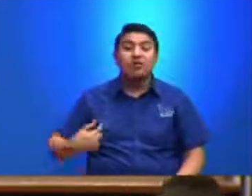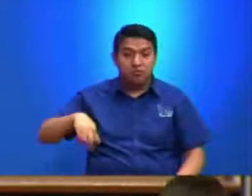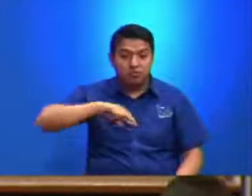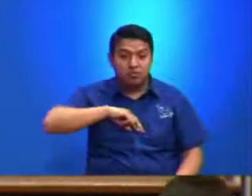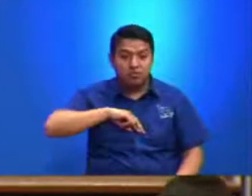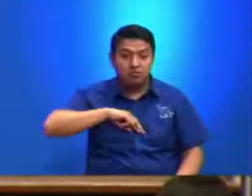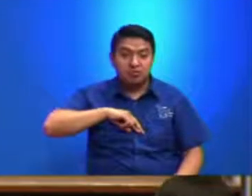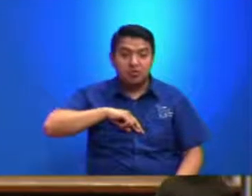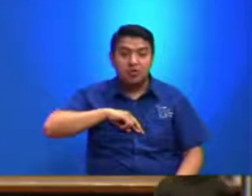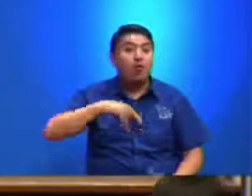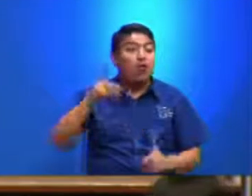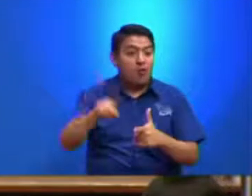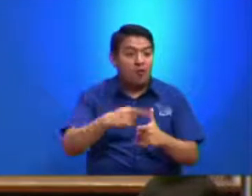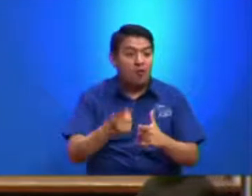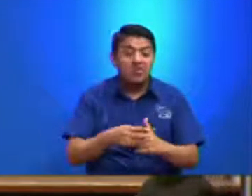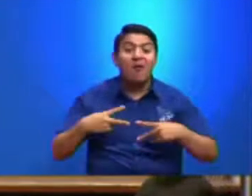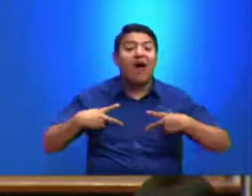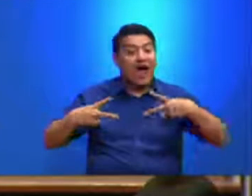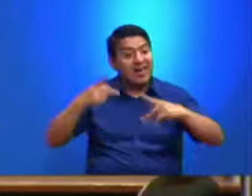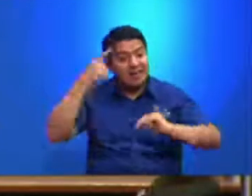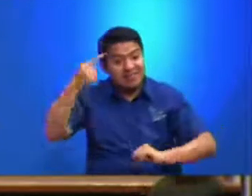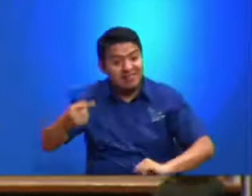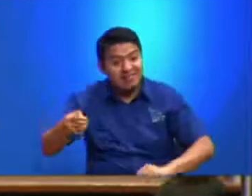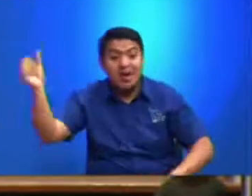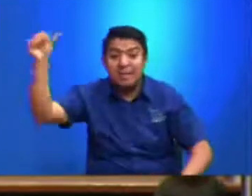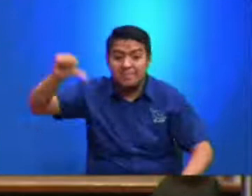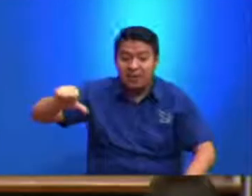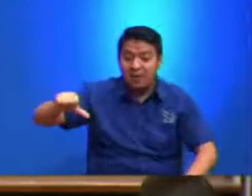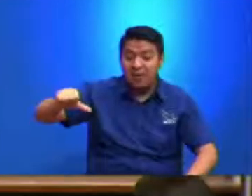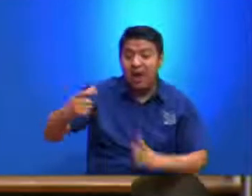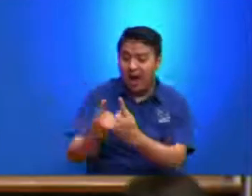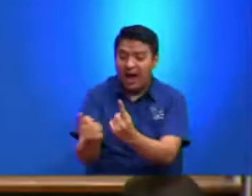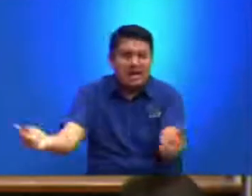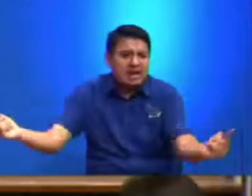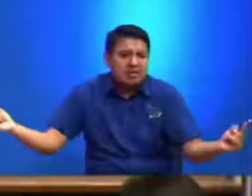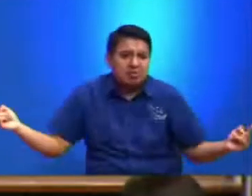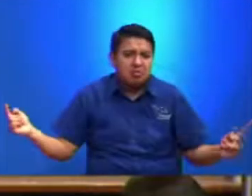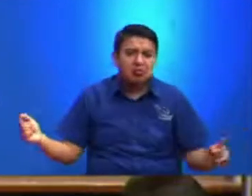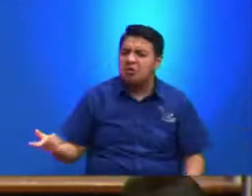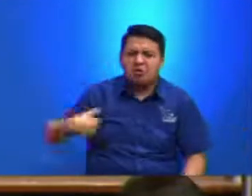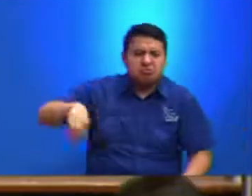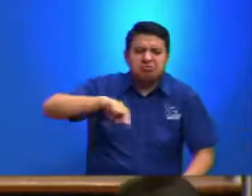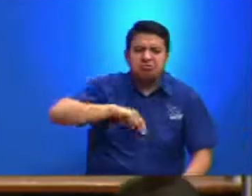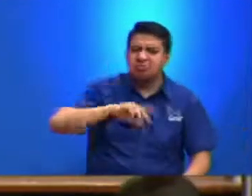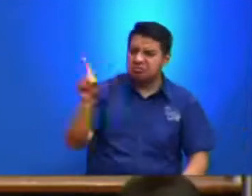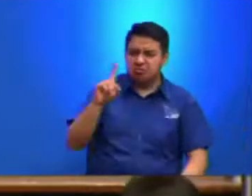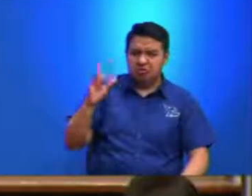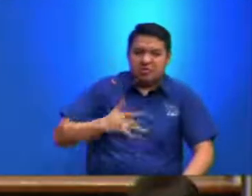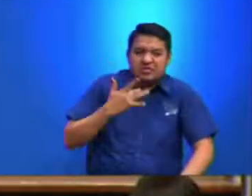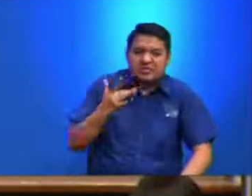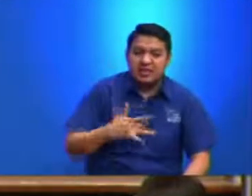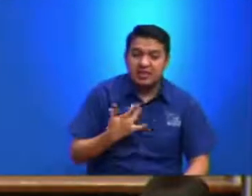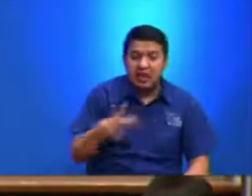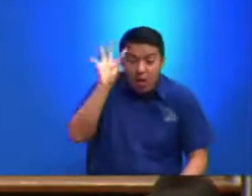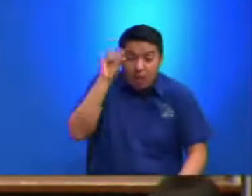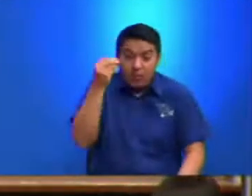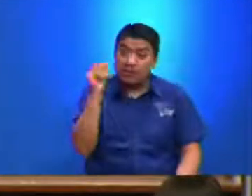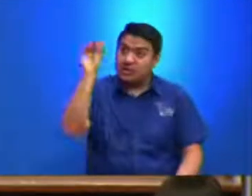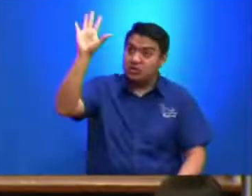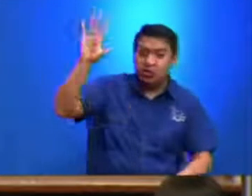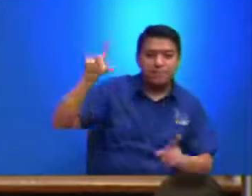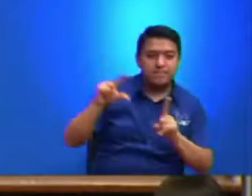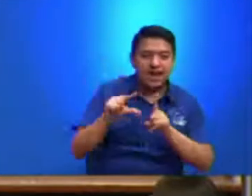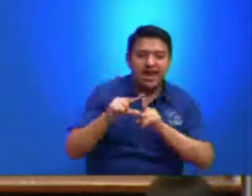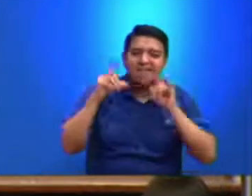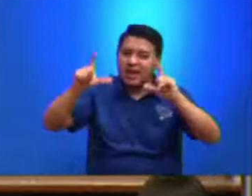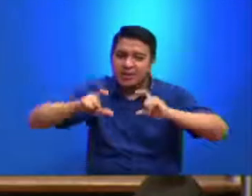vuelo, deleitarte en el evangelio, que no vivas un evangelio de harán, que no vivas un evangelio